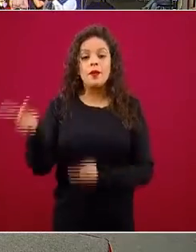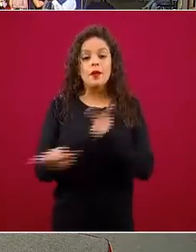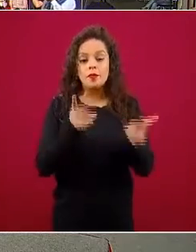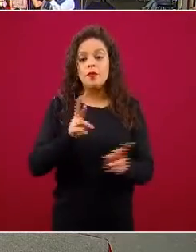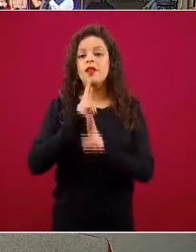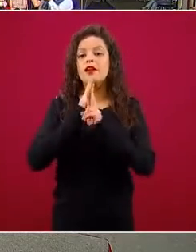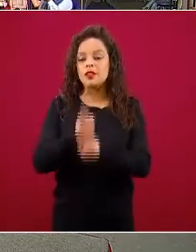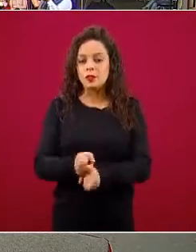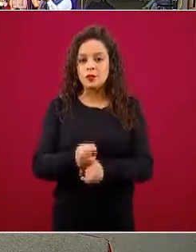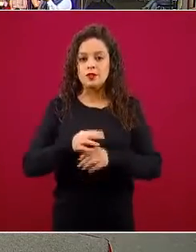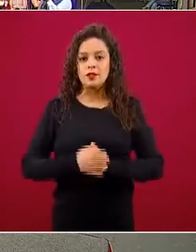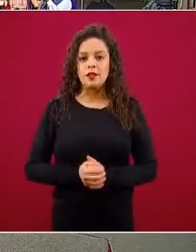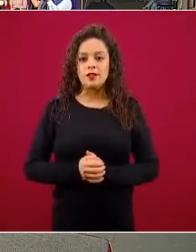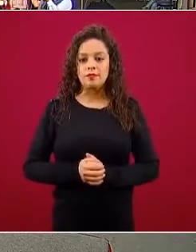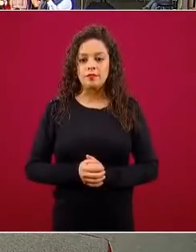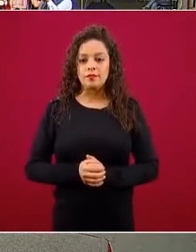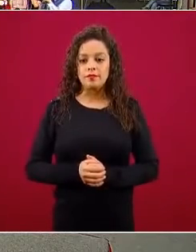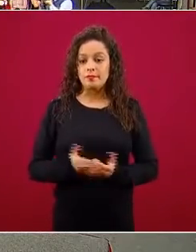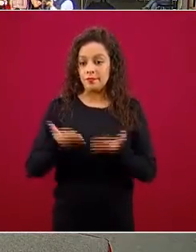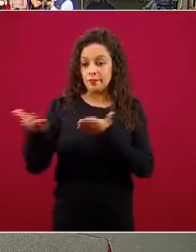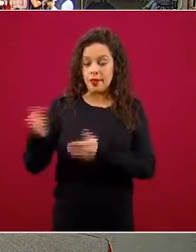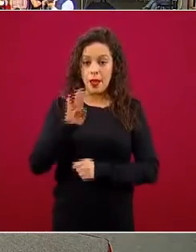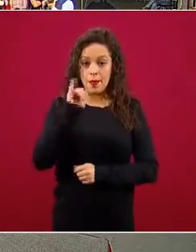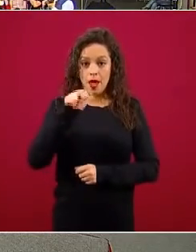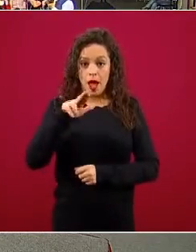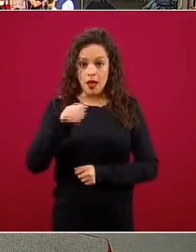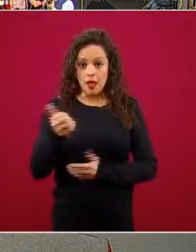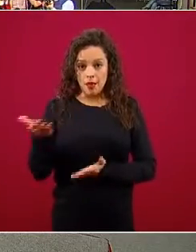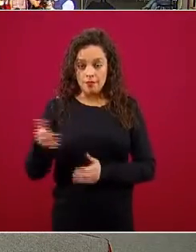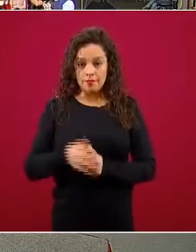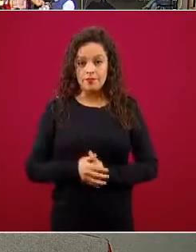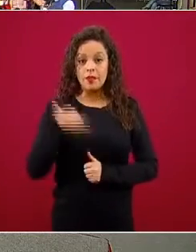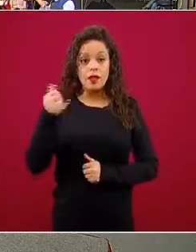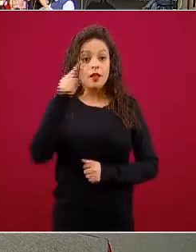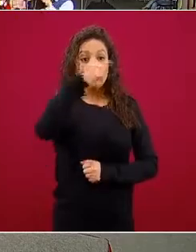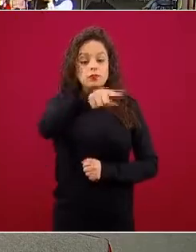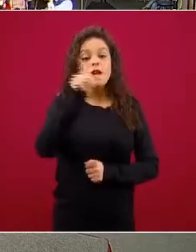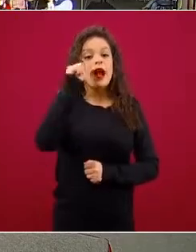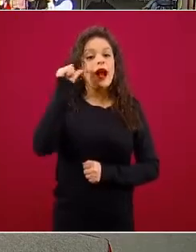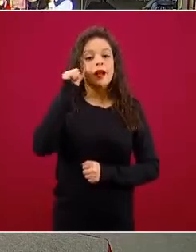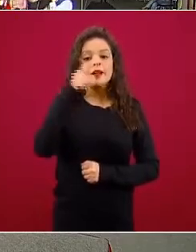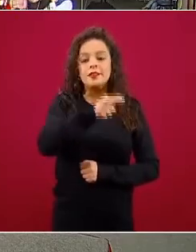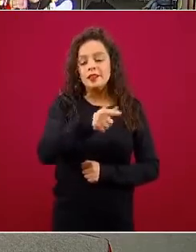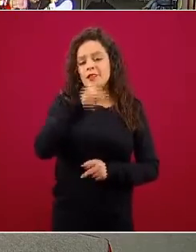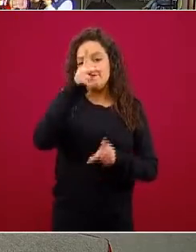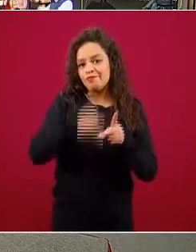amables. Ahora sí, Bianca, y usted que ayer quedó pendiente.